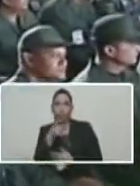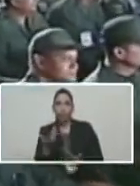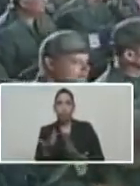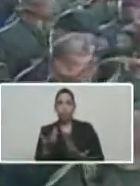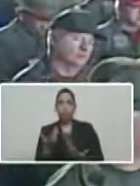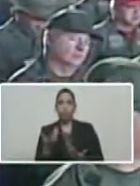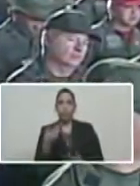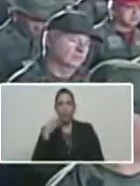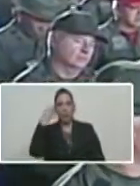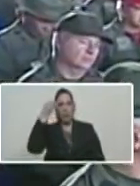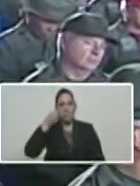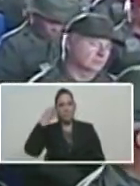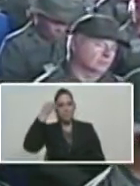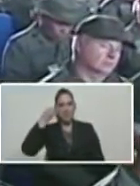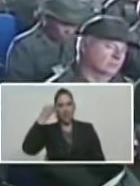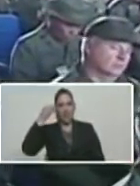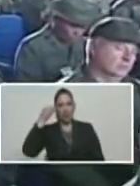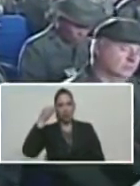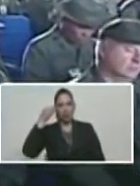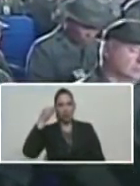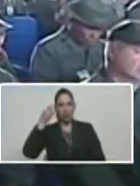pienso en nuestro comandante Hugo Chávez,